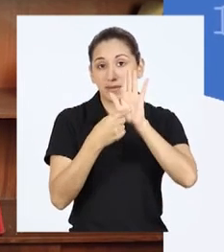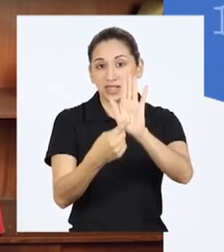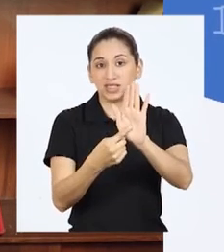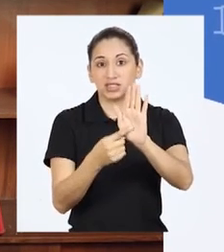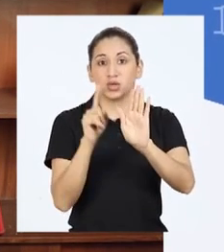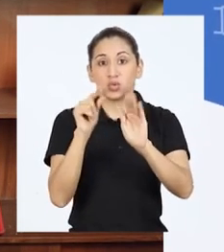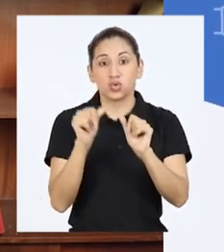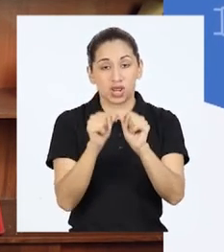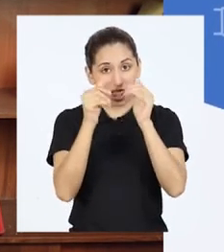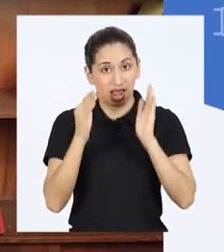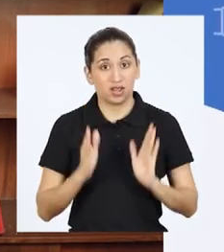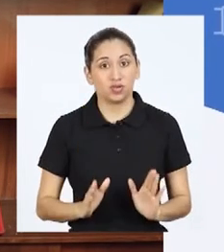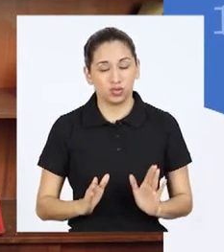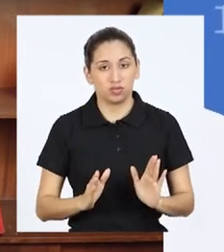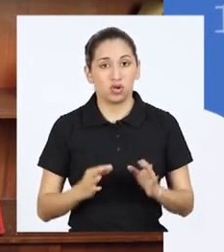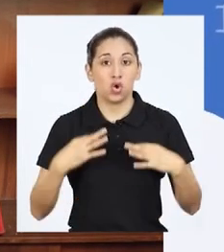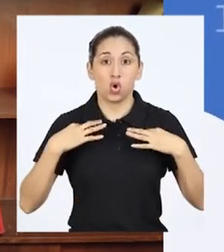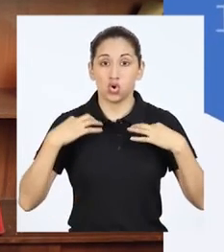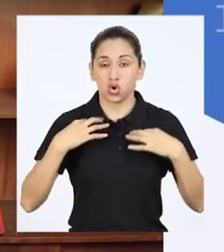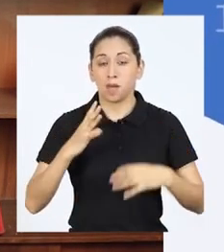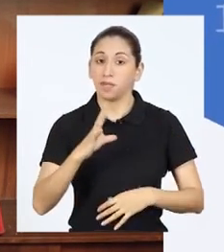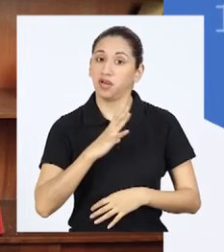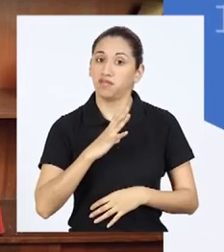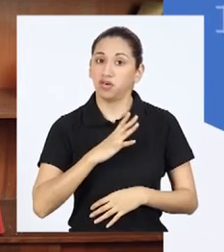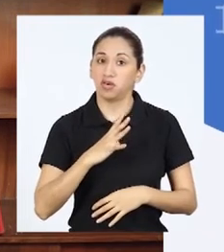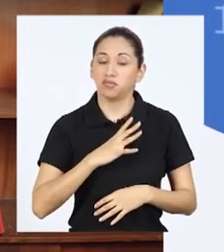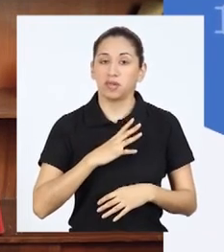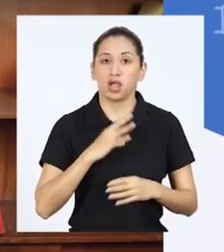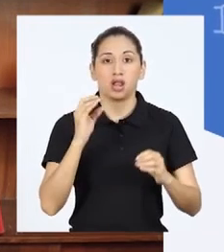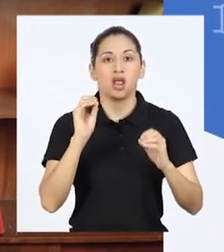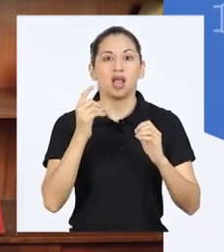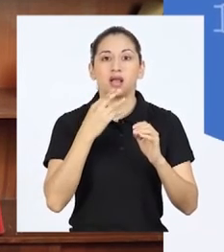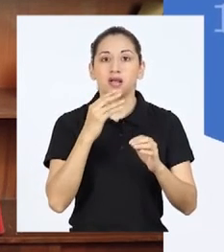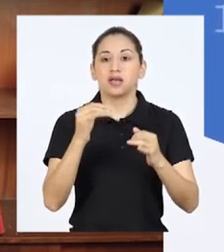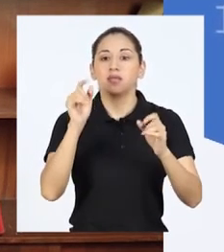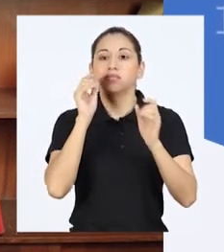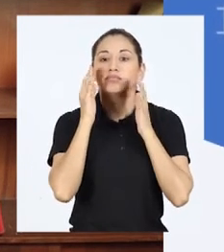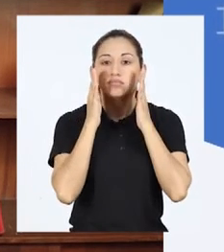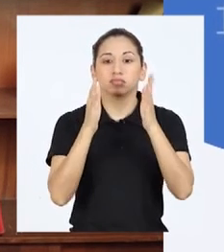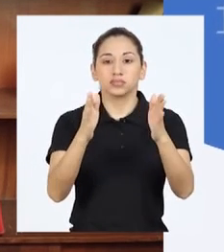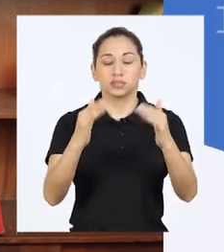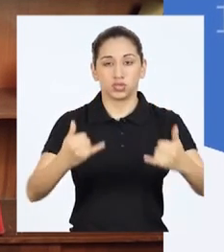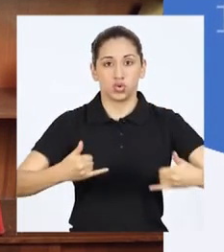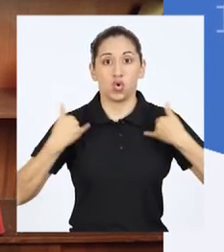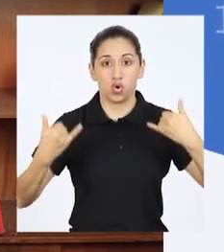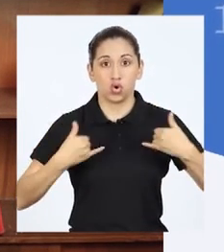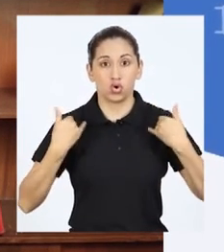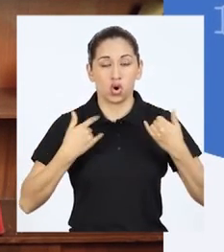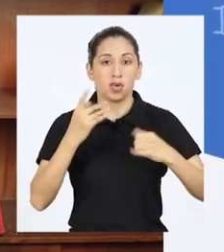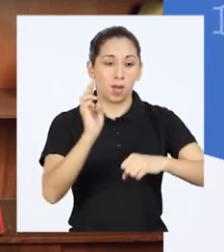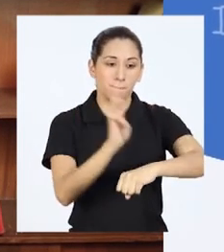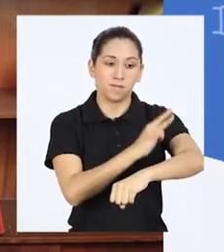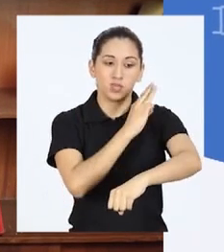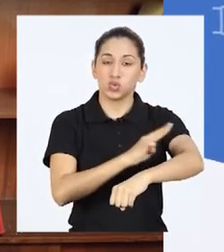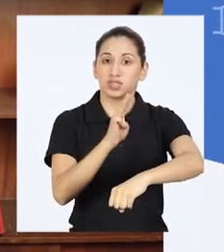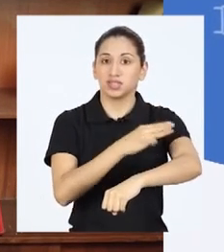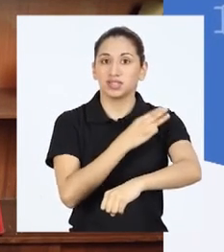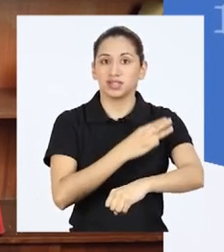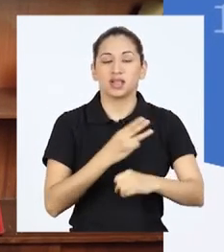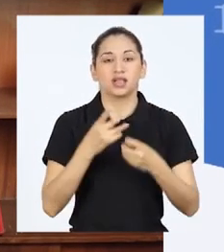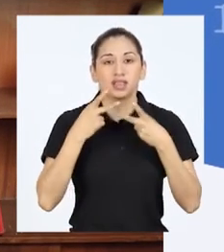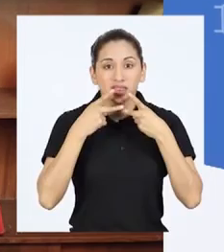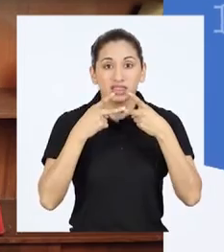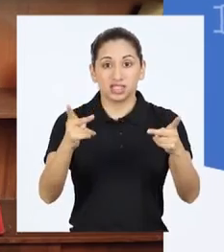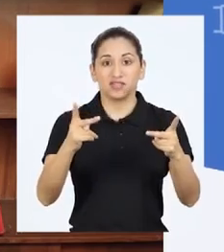por un estudiante con ropa formal a un público de jóvenes con contenido musical